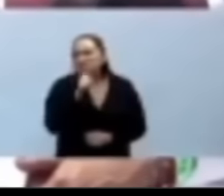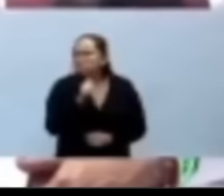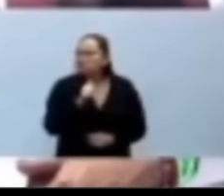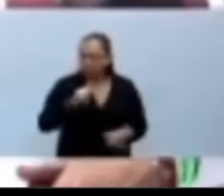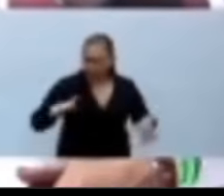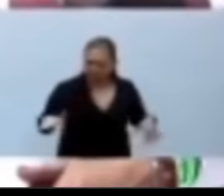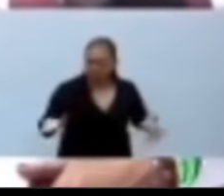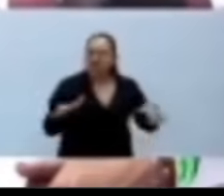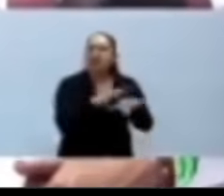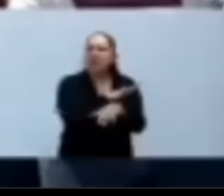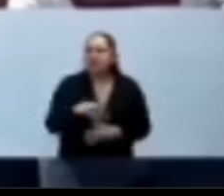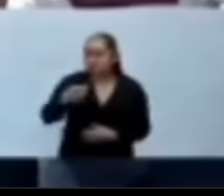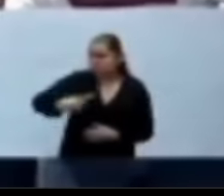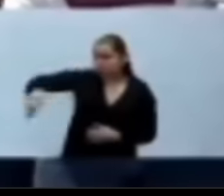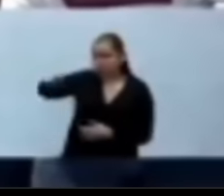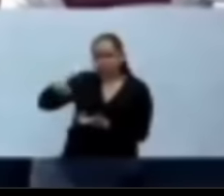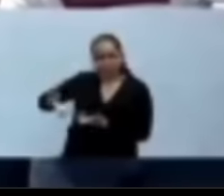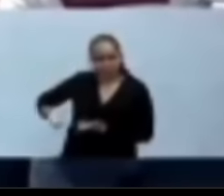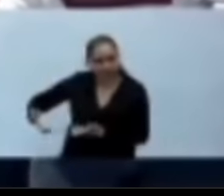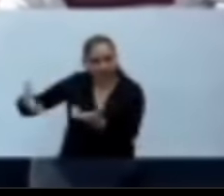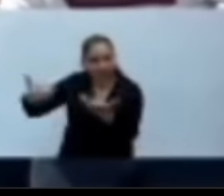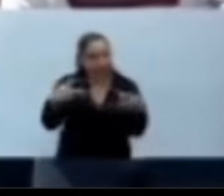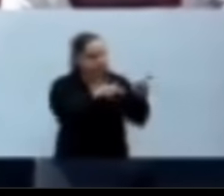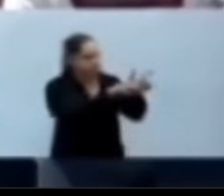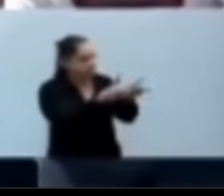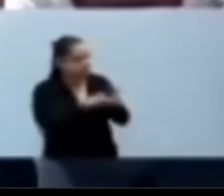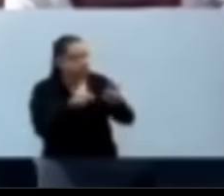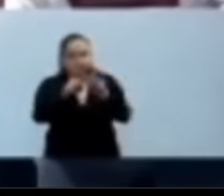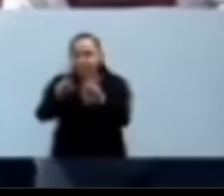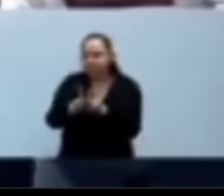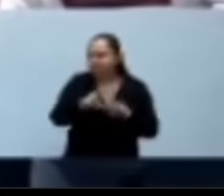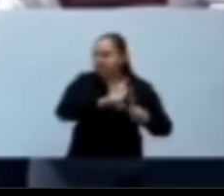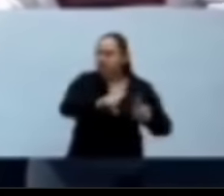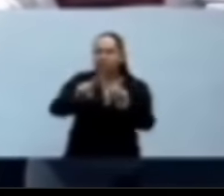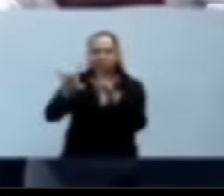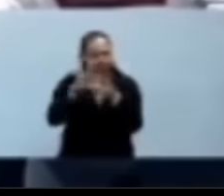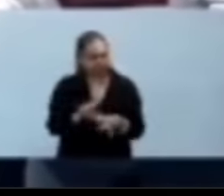que le bajaron de forma humillante a Beatriz Paredes.